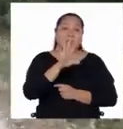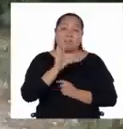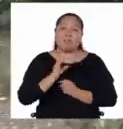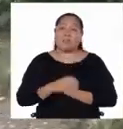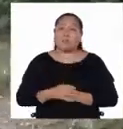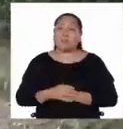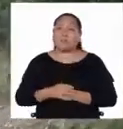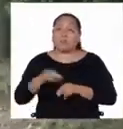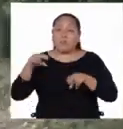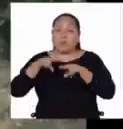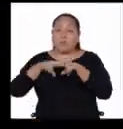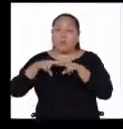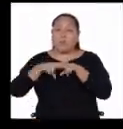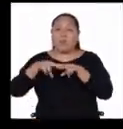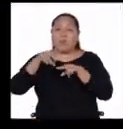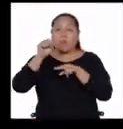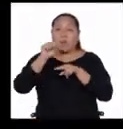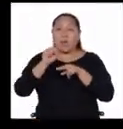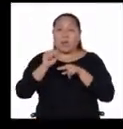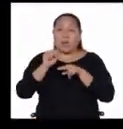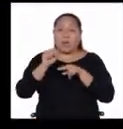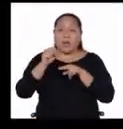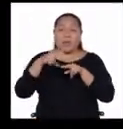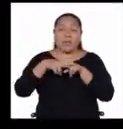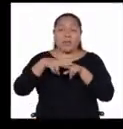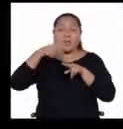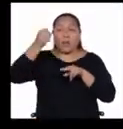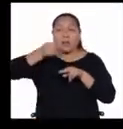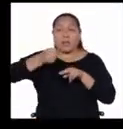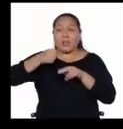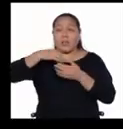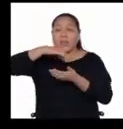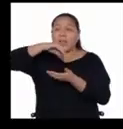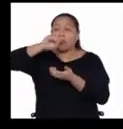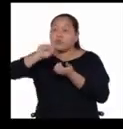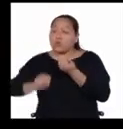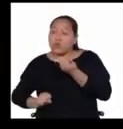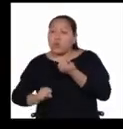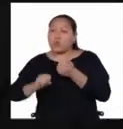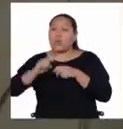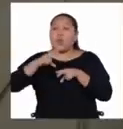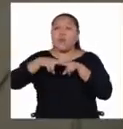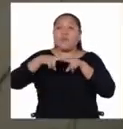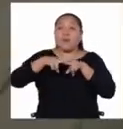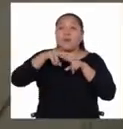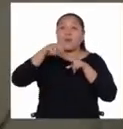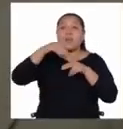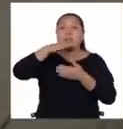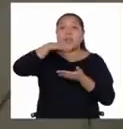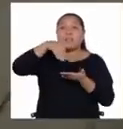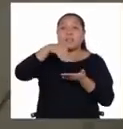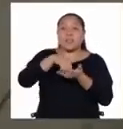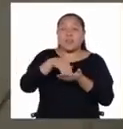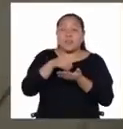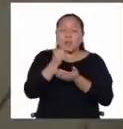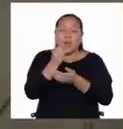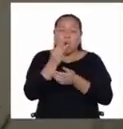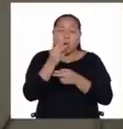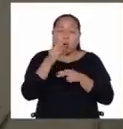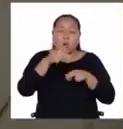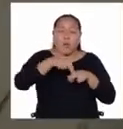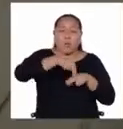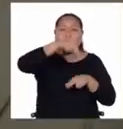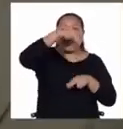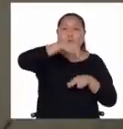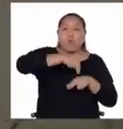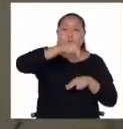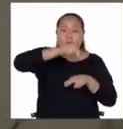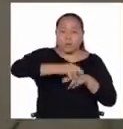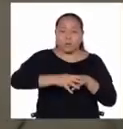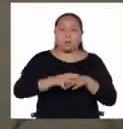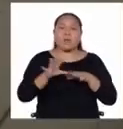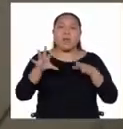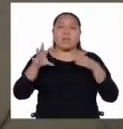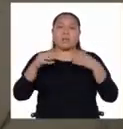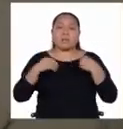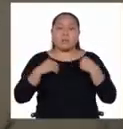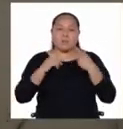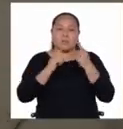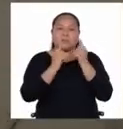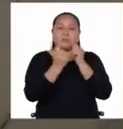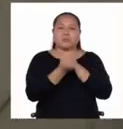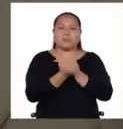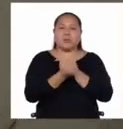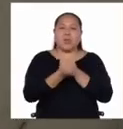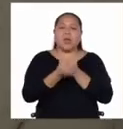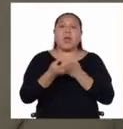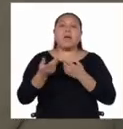los ferrocarriles del sur y del centro y las pequeñas líneas del norte se adaptaron al sistema